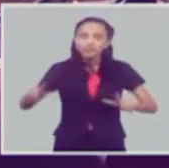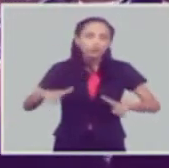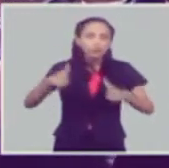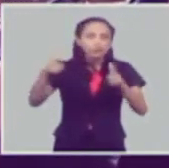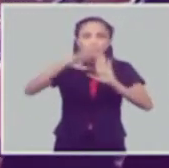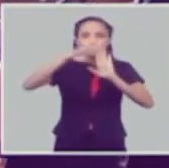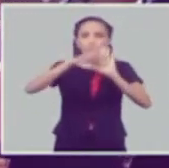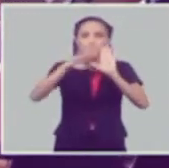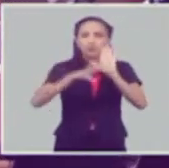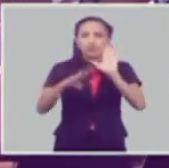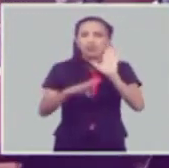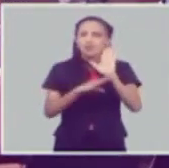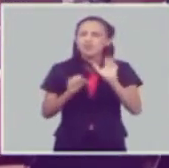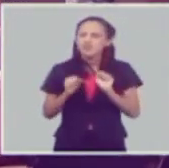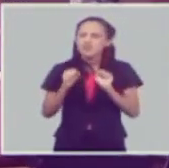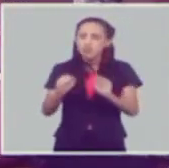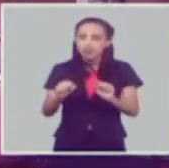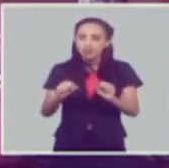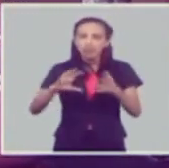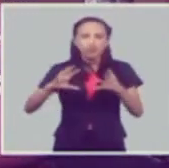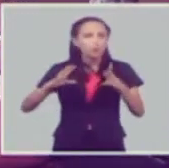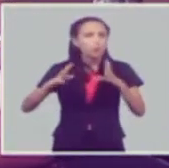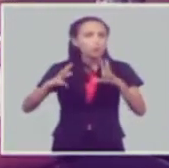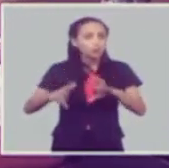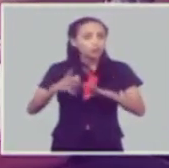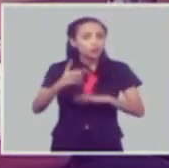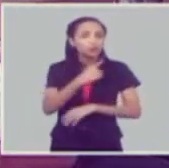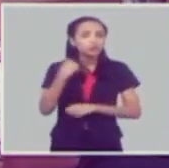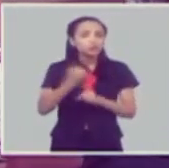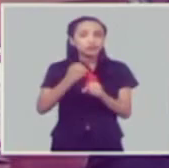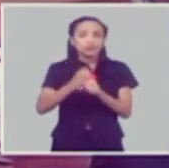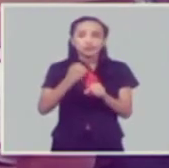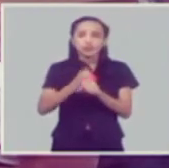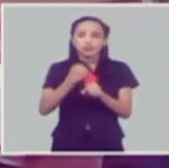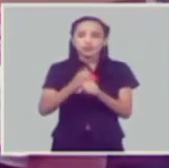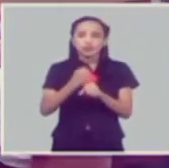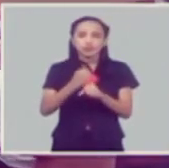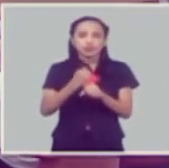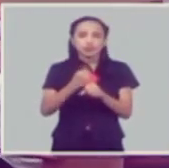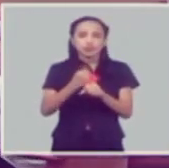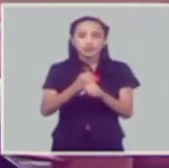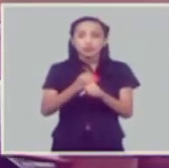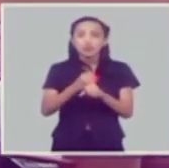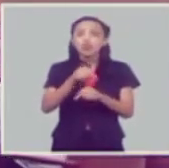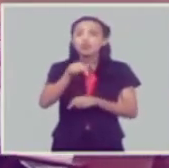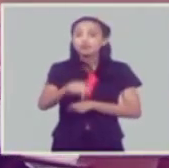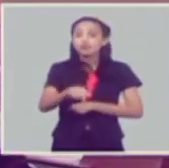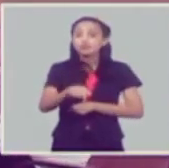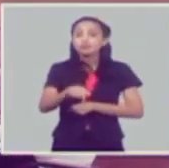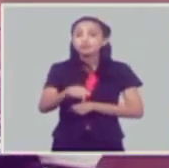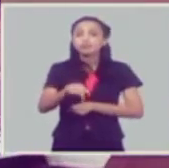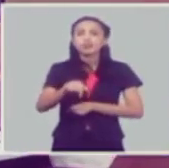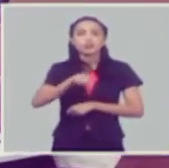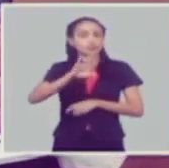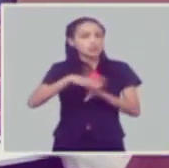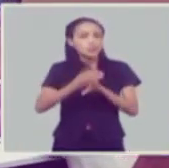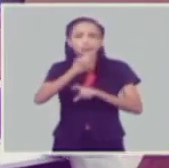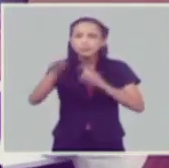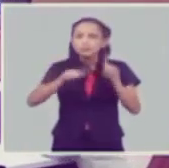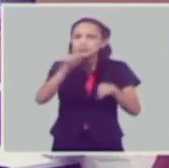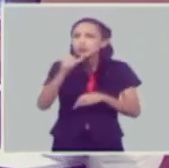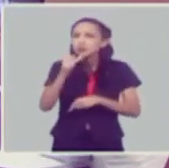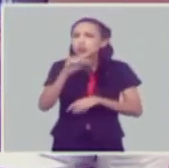un programa tenso, complejo, en el que se trabajará hasta que se agoten las consultas y se consideren los puntos de vista,